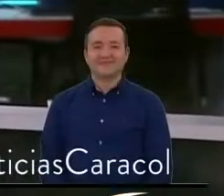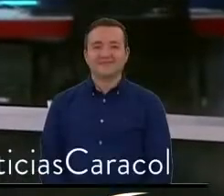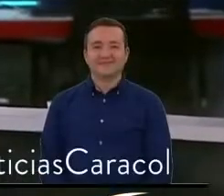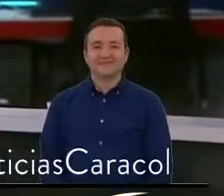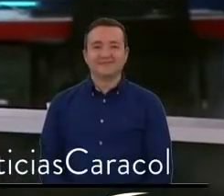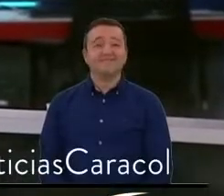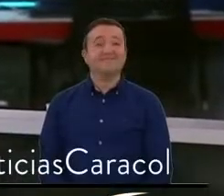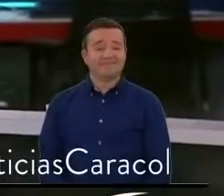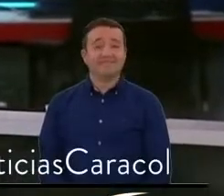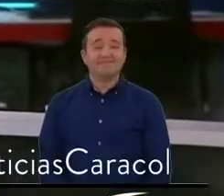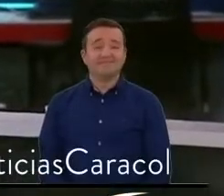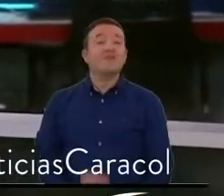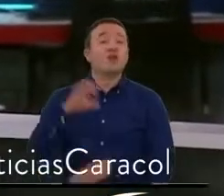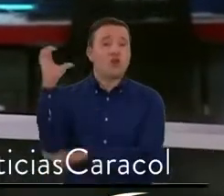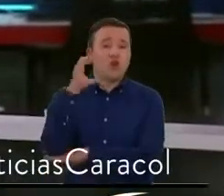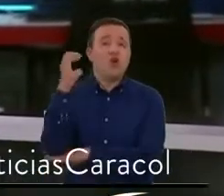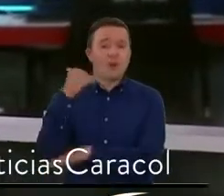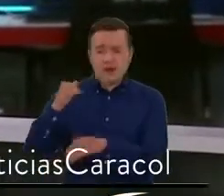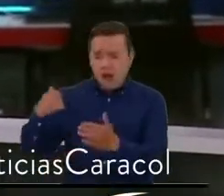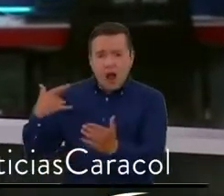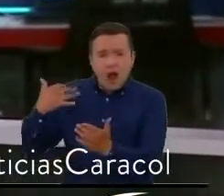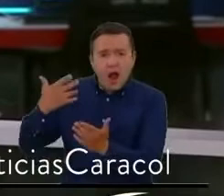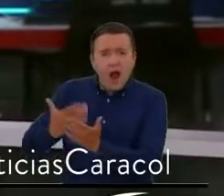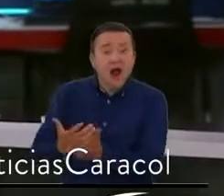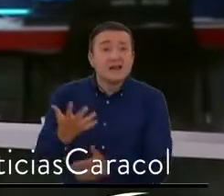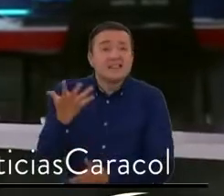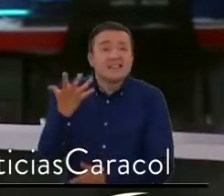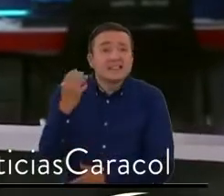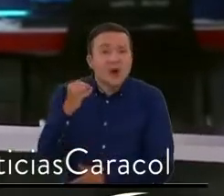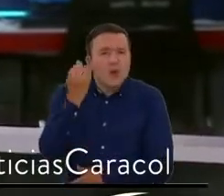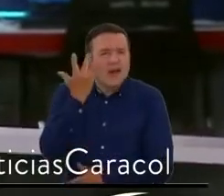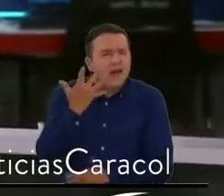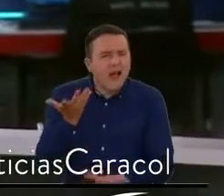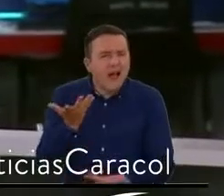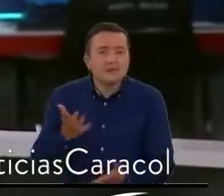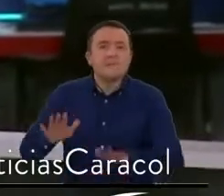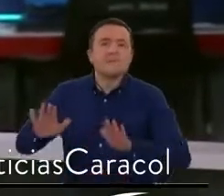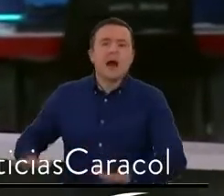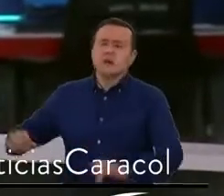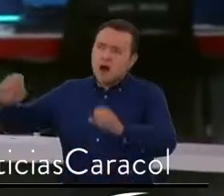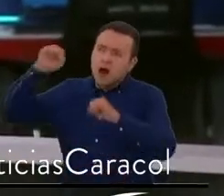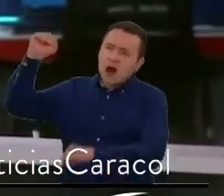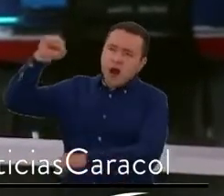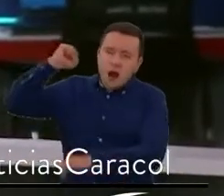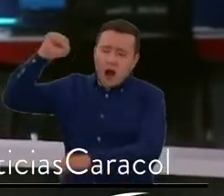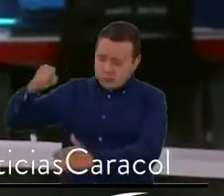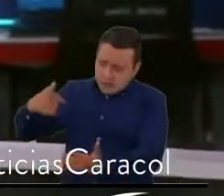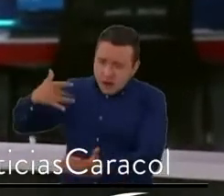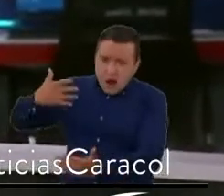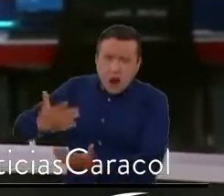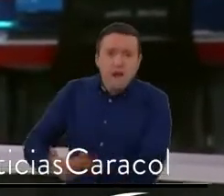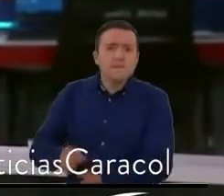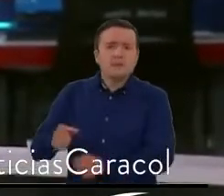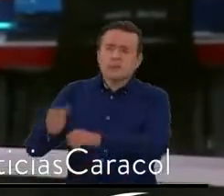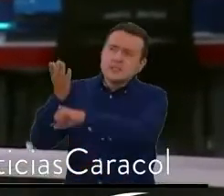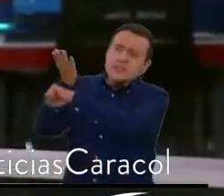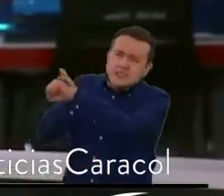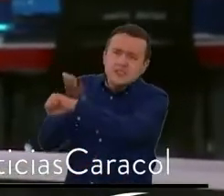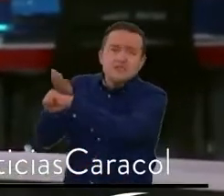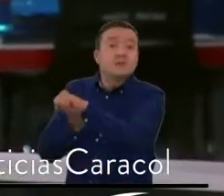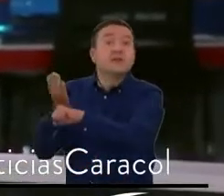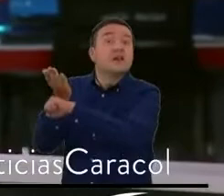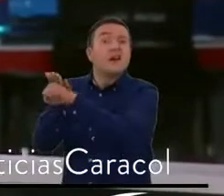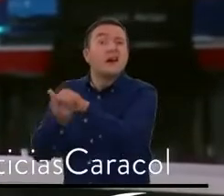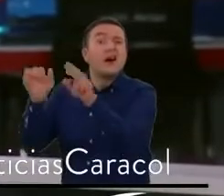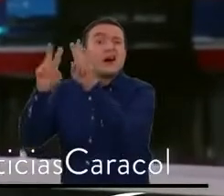El país cumple más de 50 días de paro nacional y entre las peticiones de sus promotores está la implementación de una renta básica de por lo